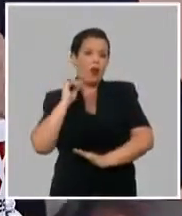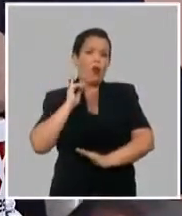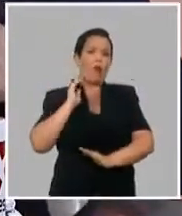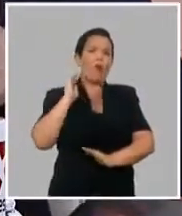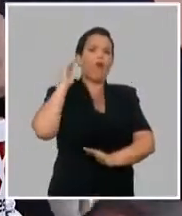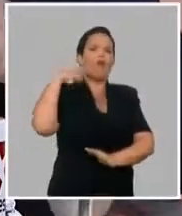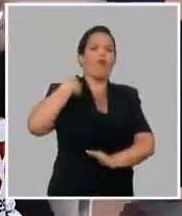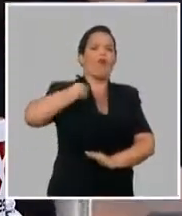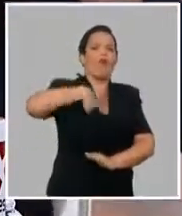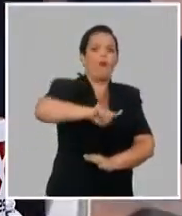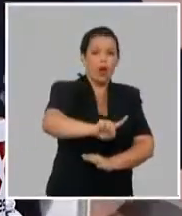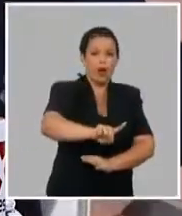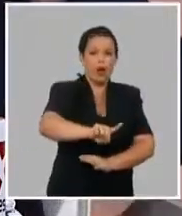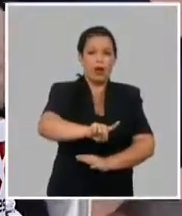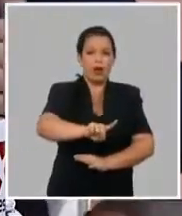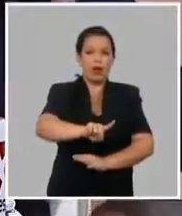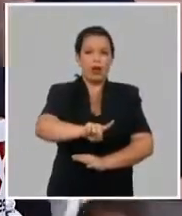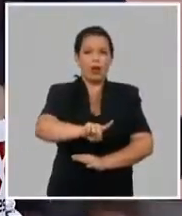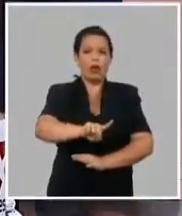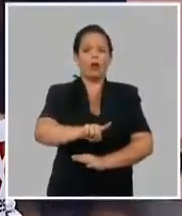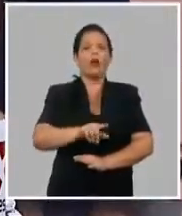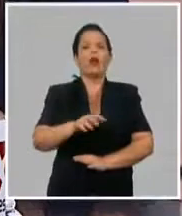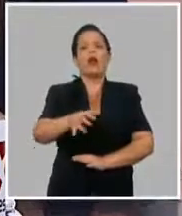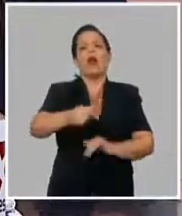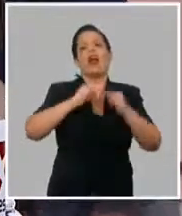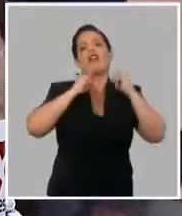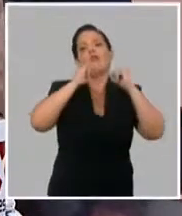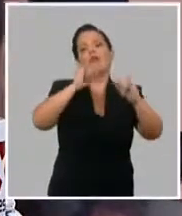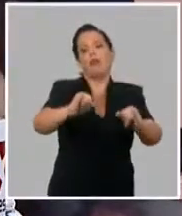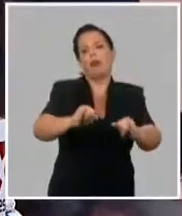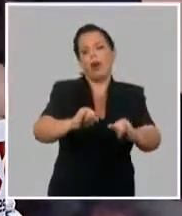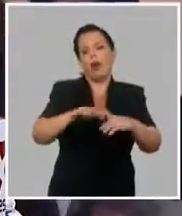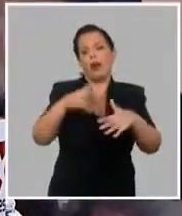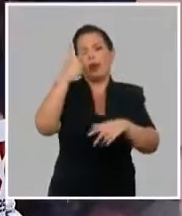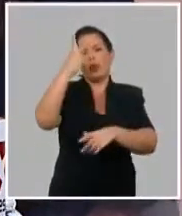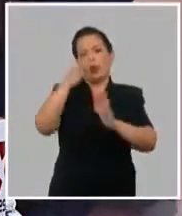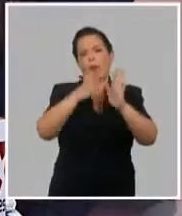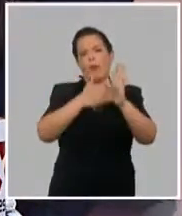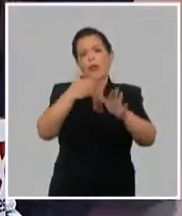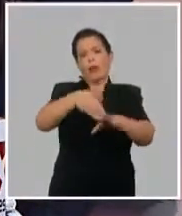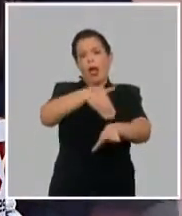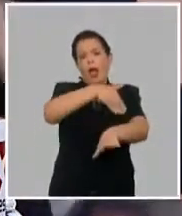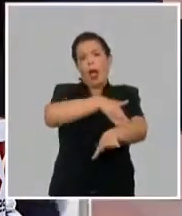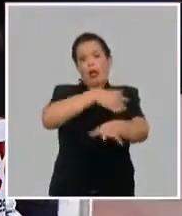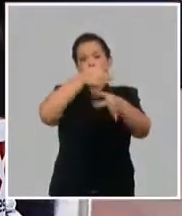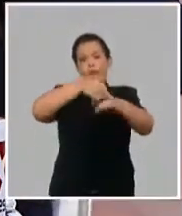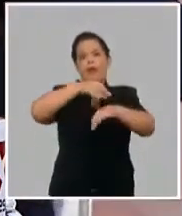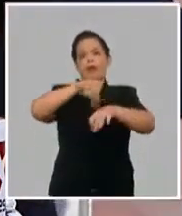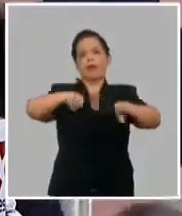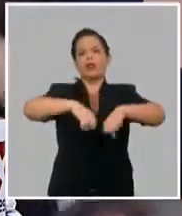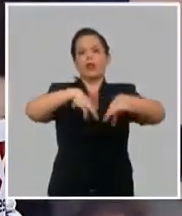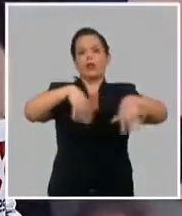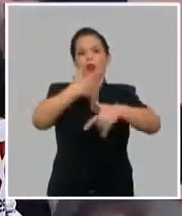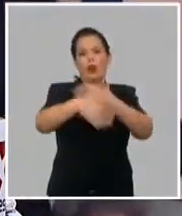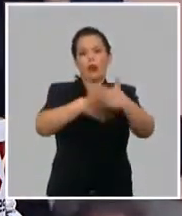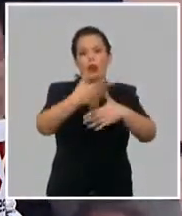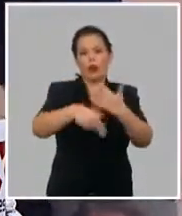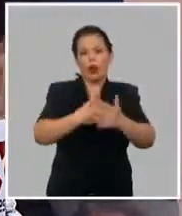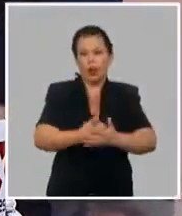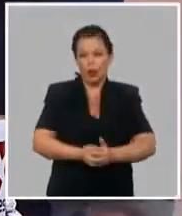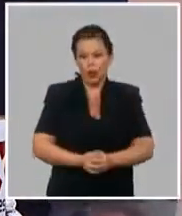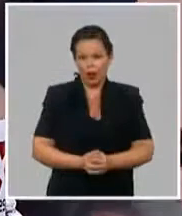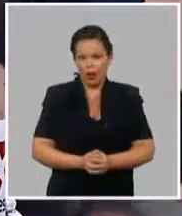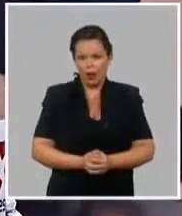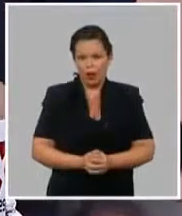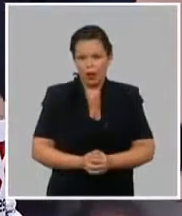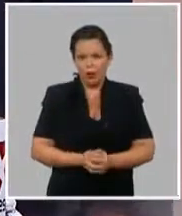de dos meses antes habían sido atacados lo cual es algo que suscita así que cualquiera abra